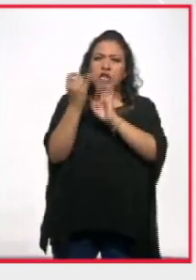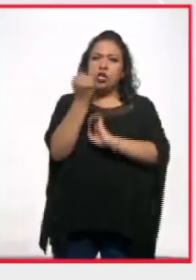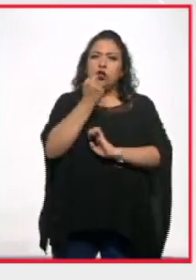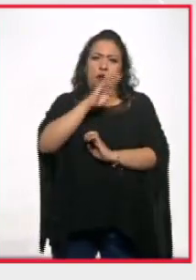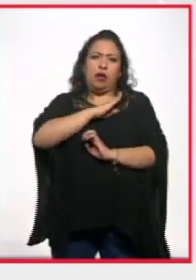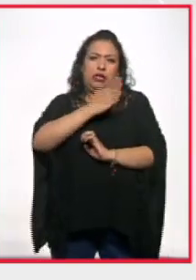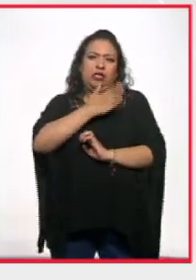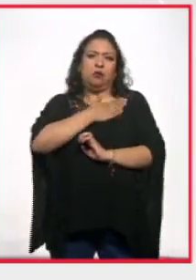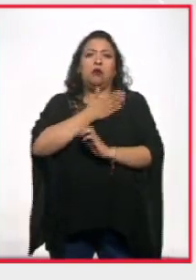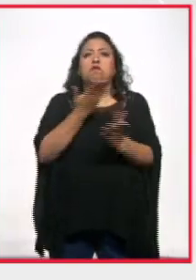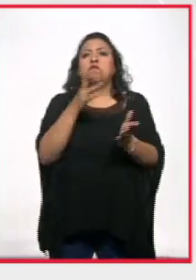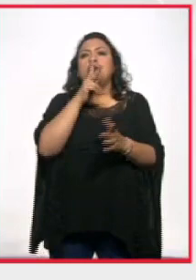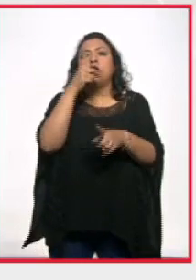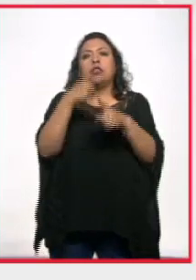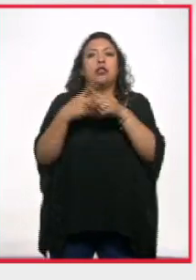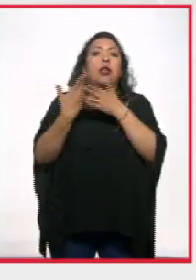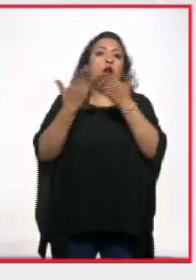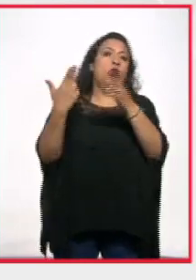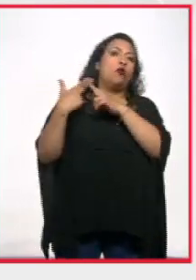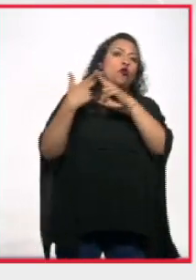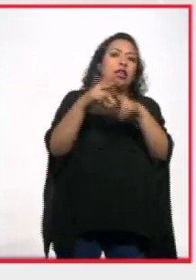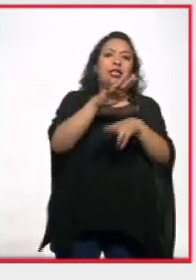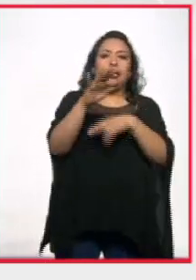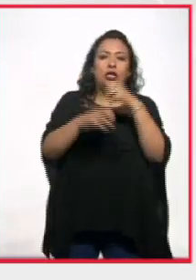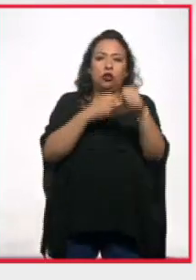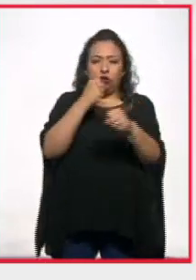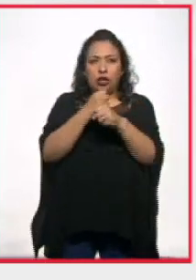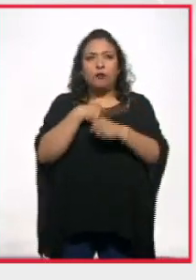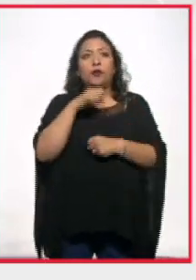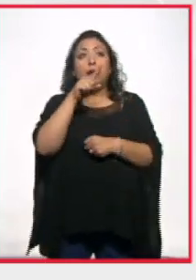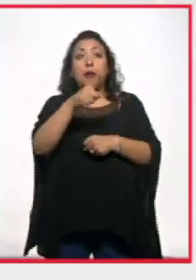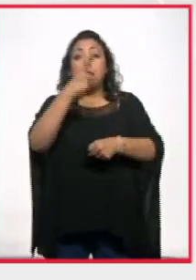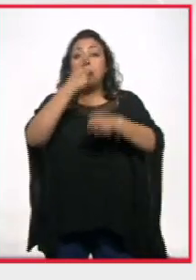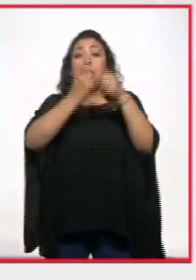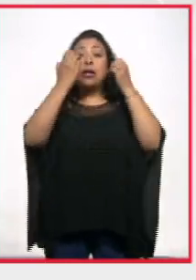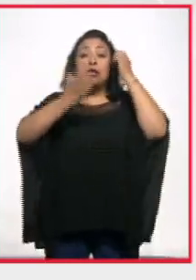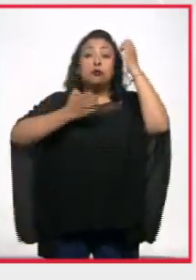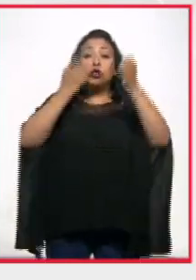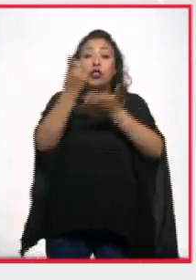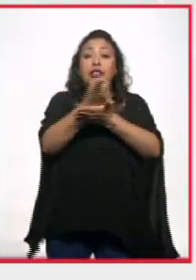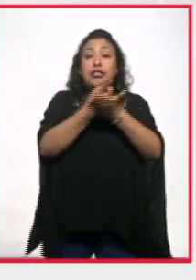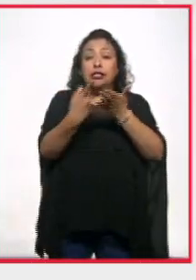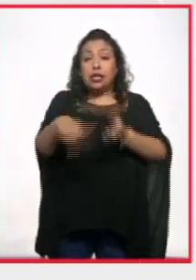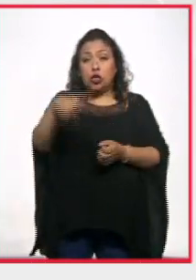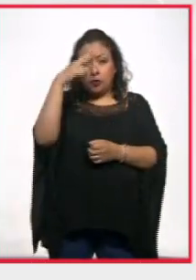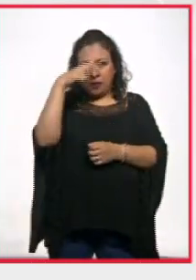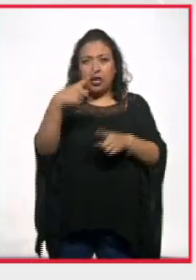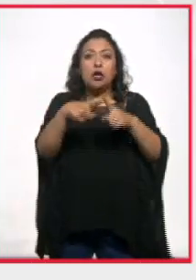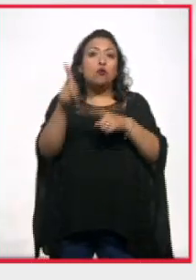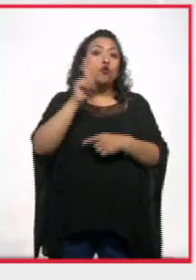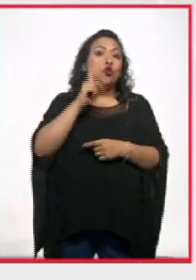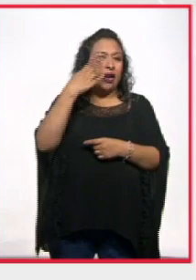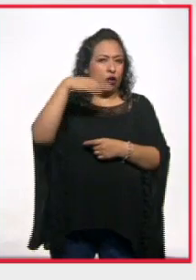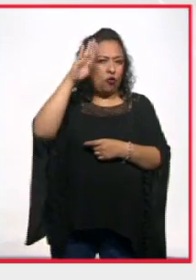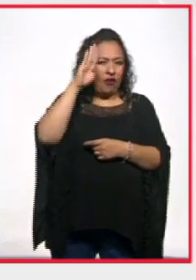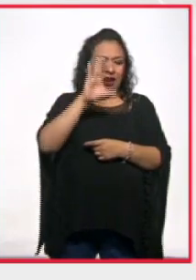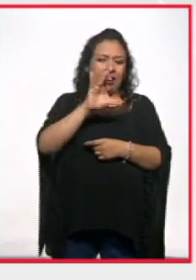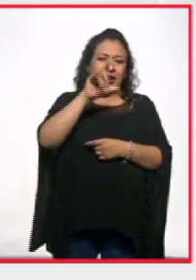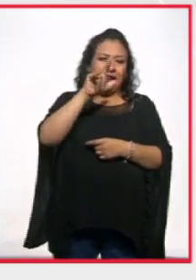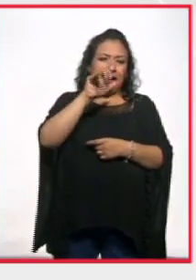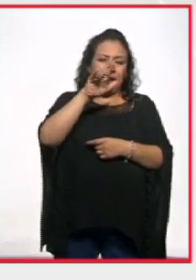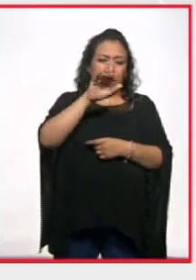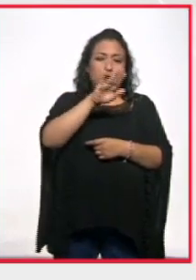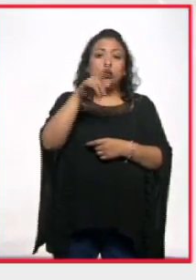qué mejor ocasión que estos 500 años. Además, la primera exposición de diseño en México la hizo una cubana, Clara Porcet, en el